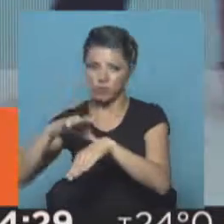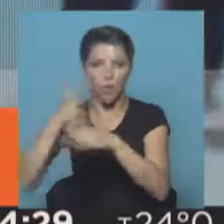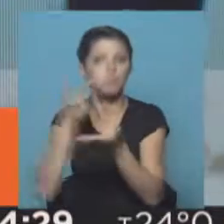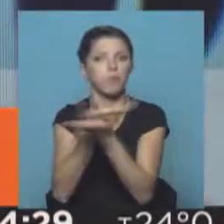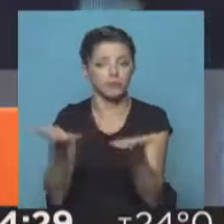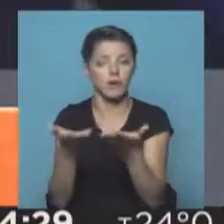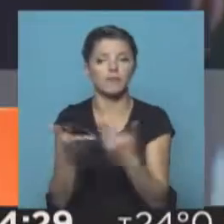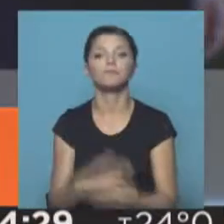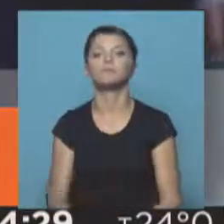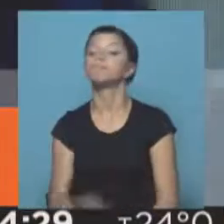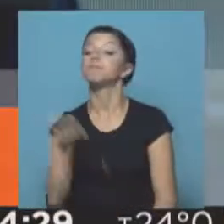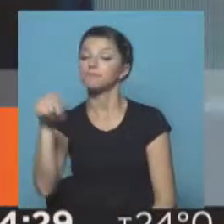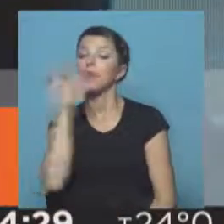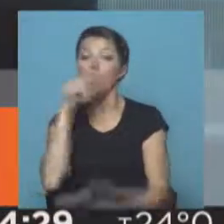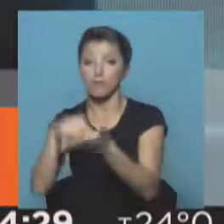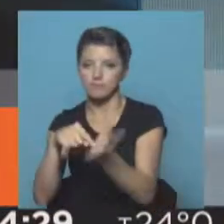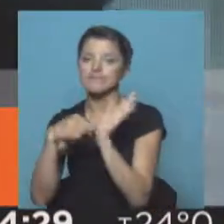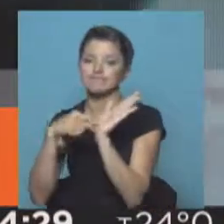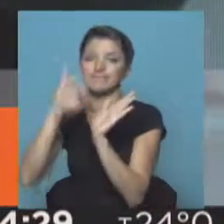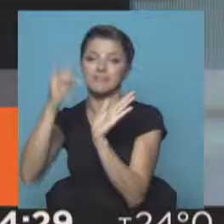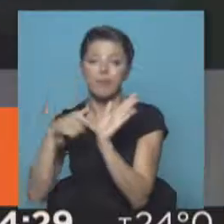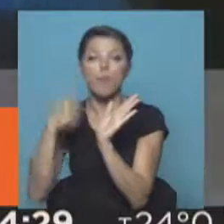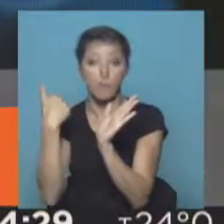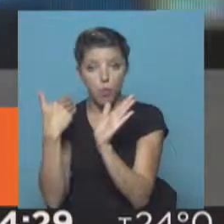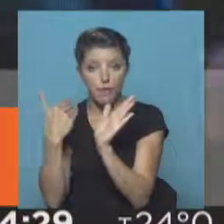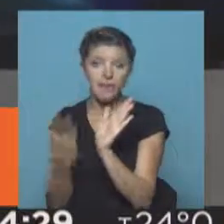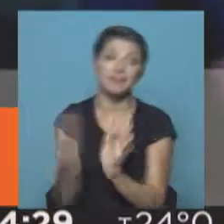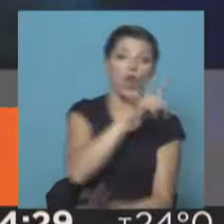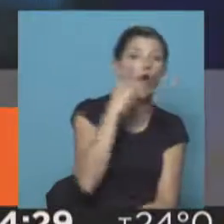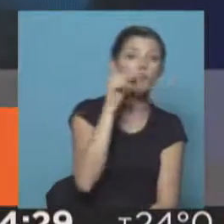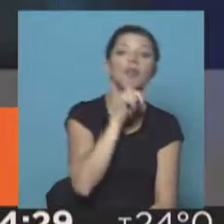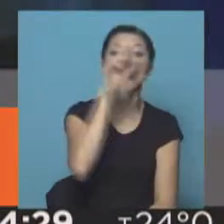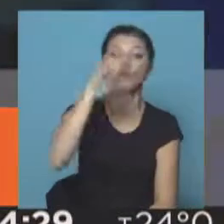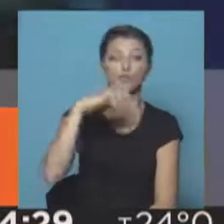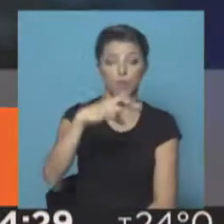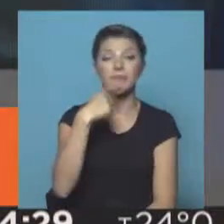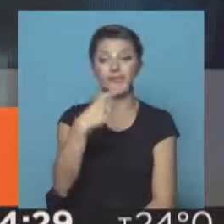de Hillary, que dice, bueno, no, está en condiciones, y el de Trump, que dice, está